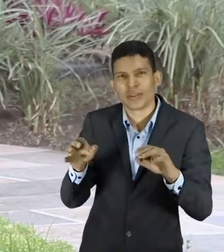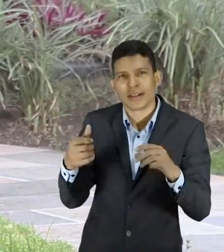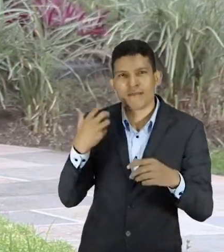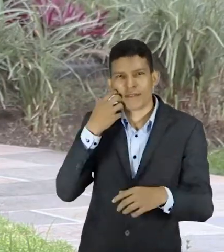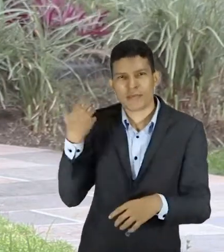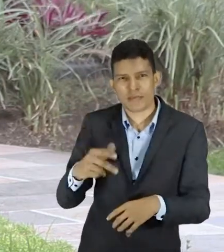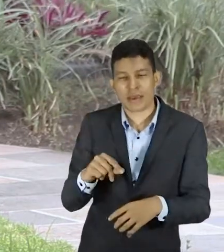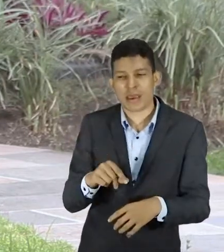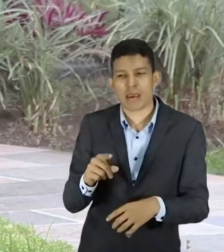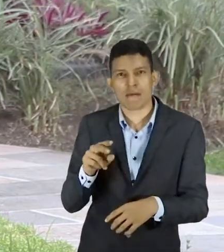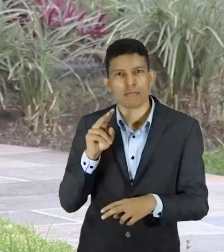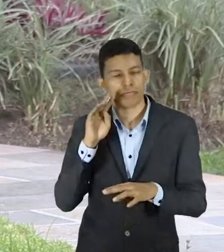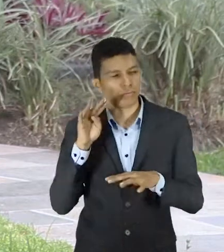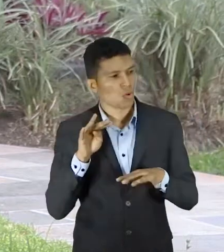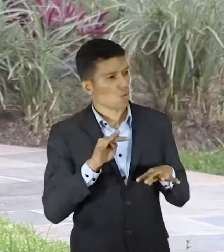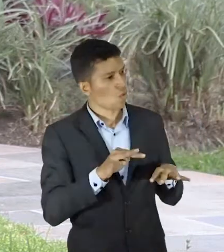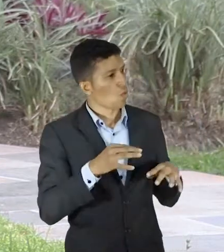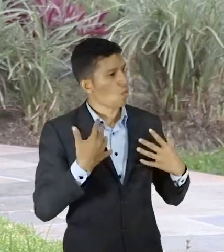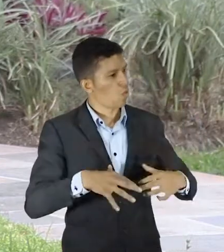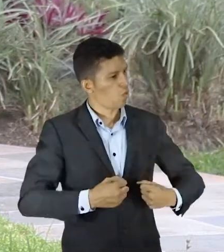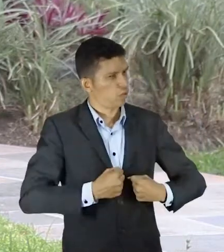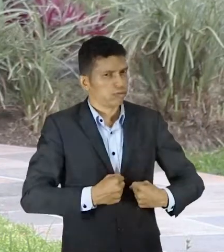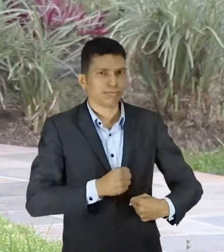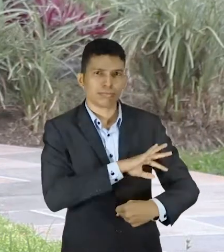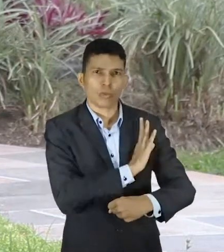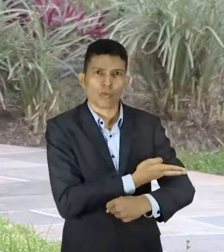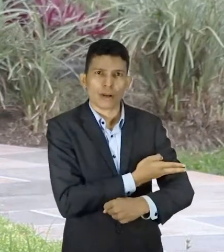uno empoderado,